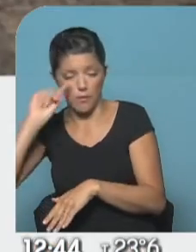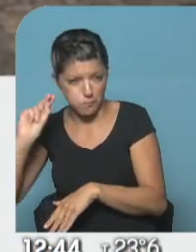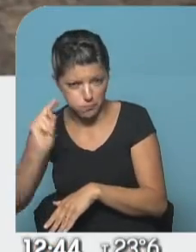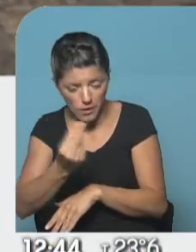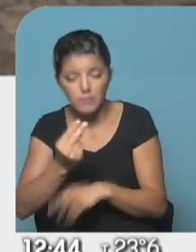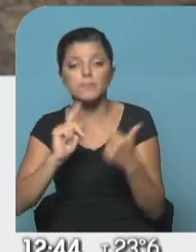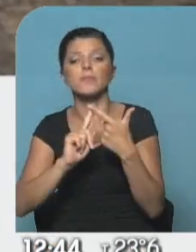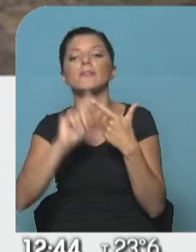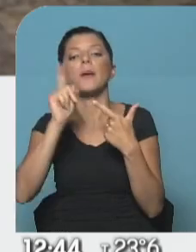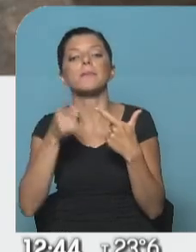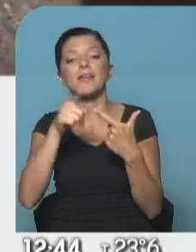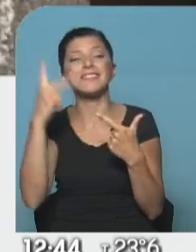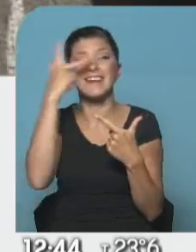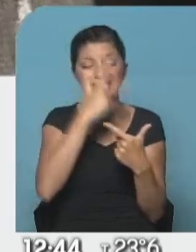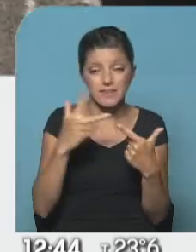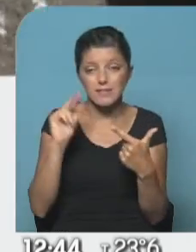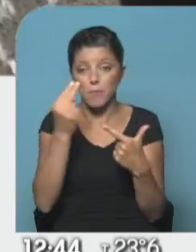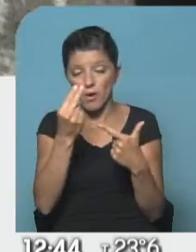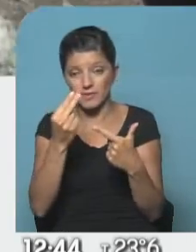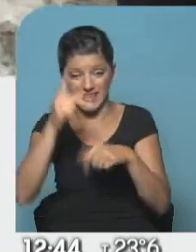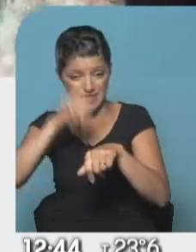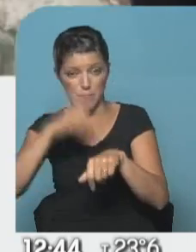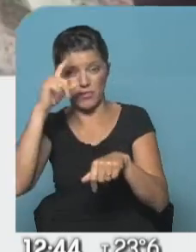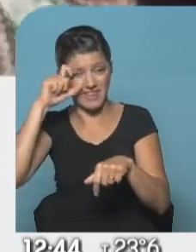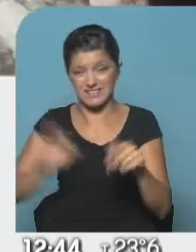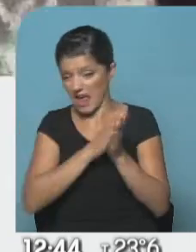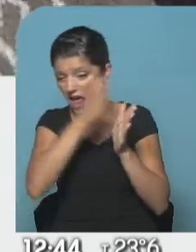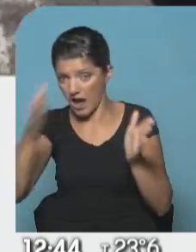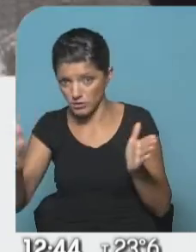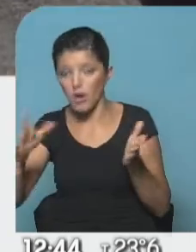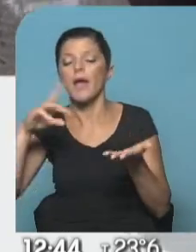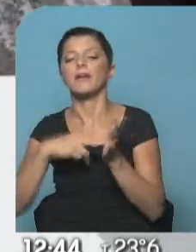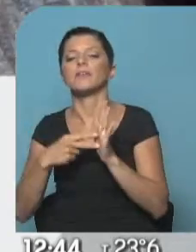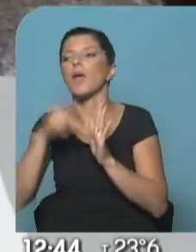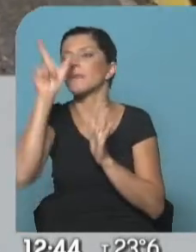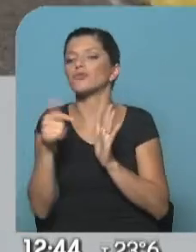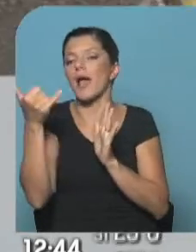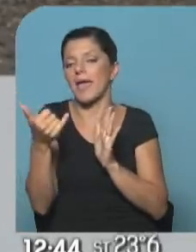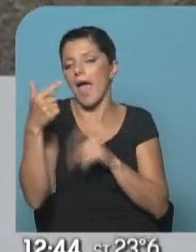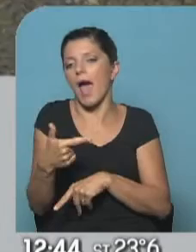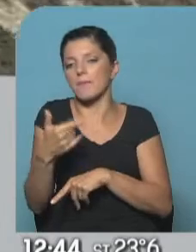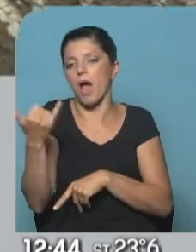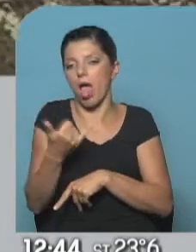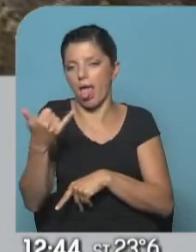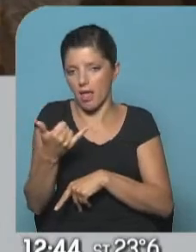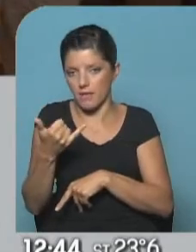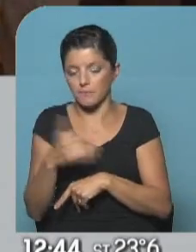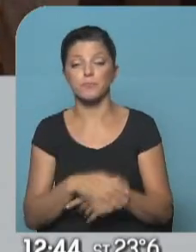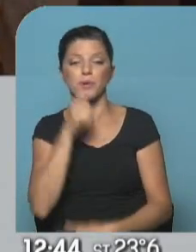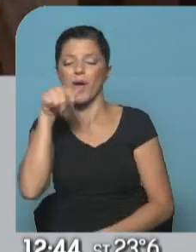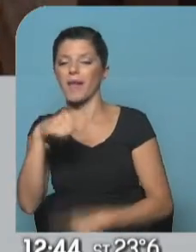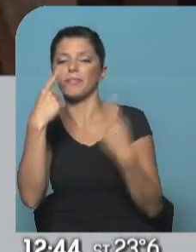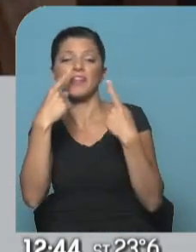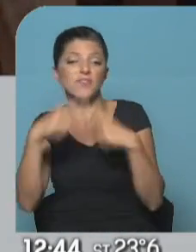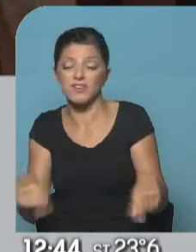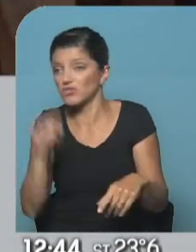Unidos ha producido más de 300 muertes en 10 años. Estamos hablando de gente que accede a armas. La diferencia acá radica en que alquila un vehículo y embiste